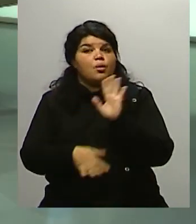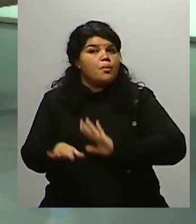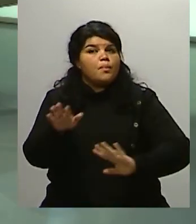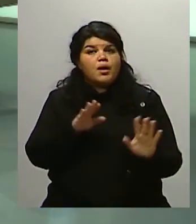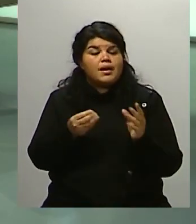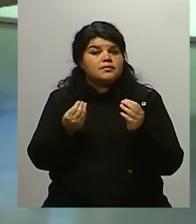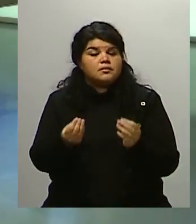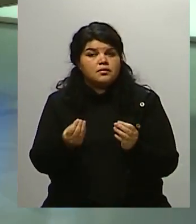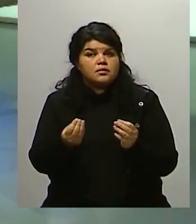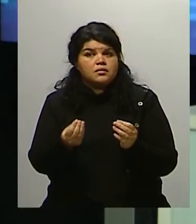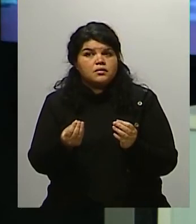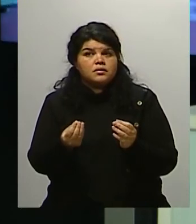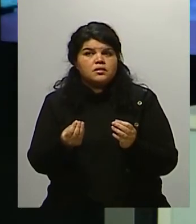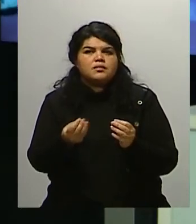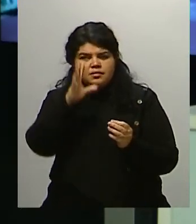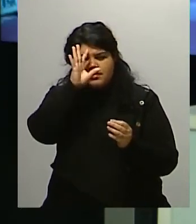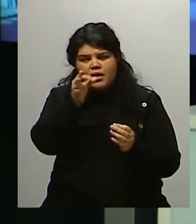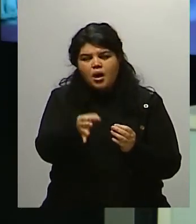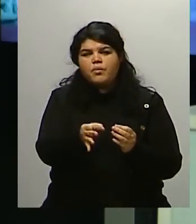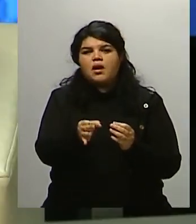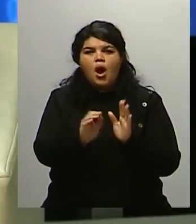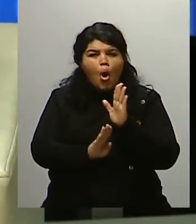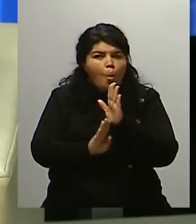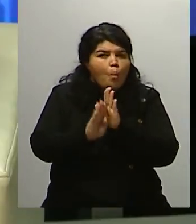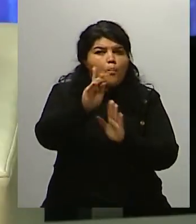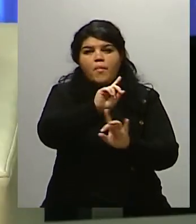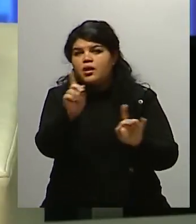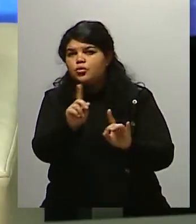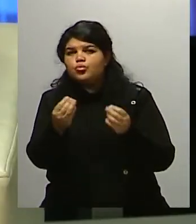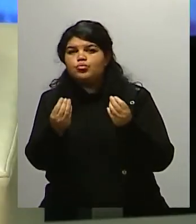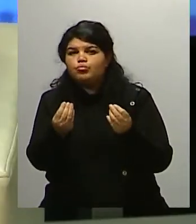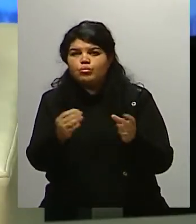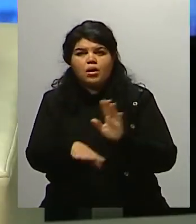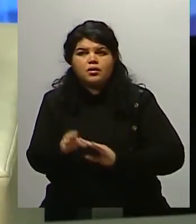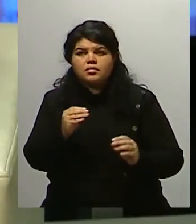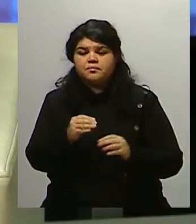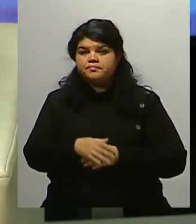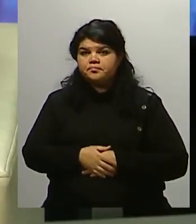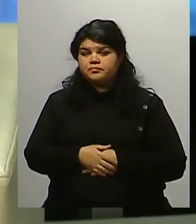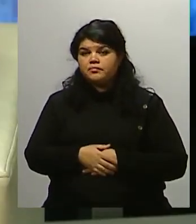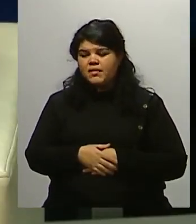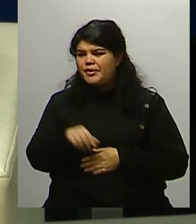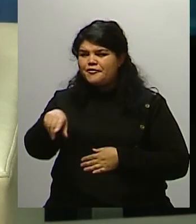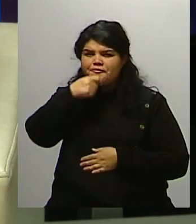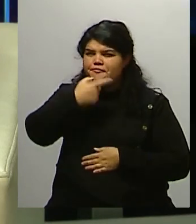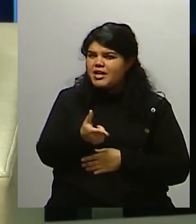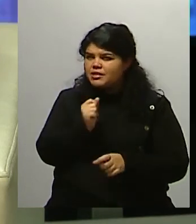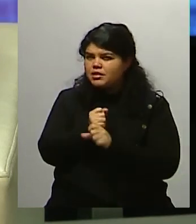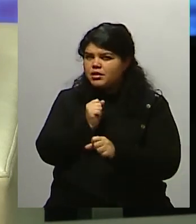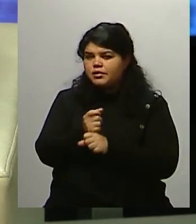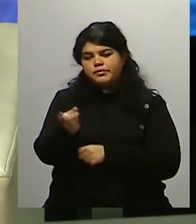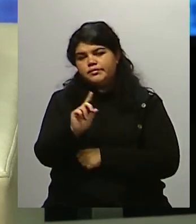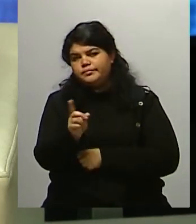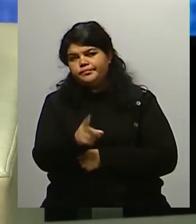porcentaje de aumento, digo, sí. No debe ser tarea fácil. No es una tarea fácil, pero tampoco imposible. Yo creo que hay que